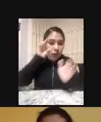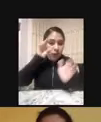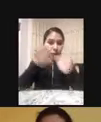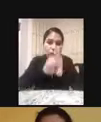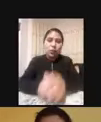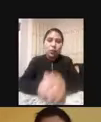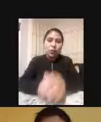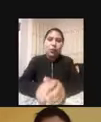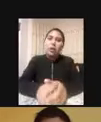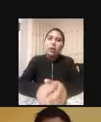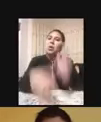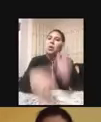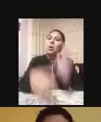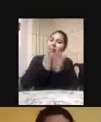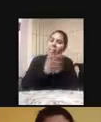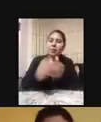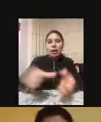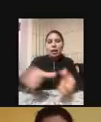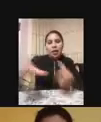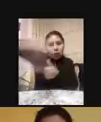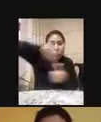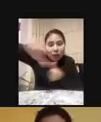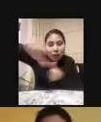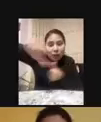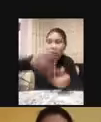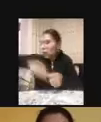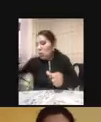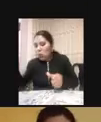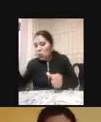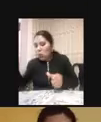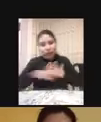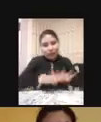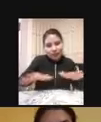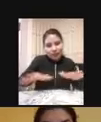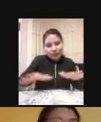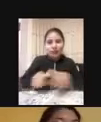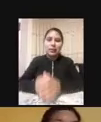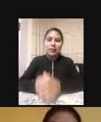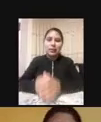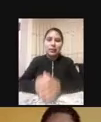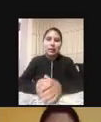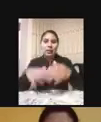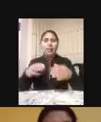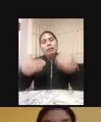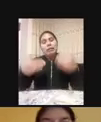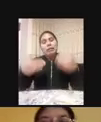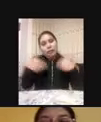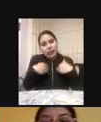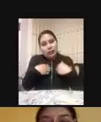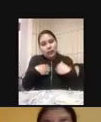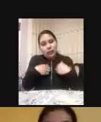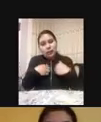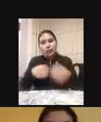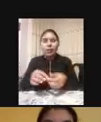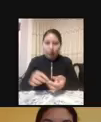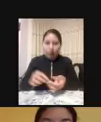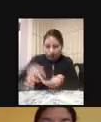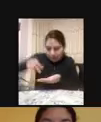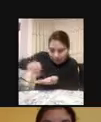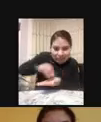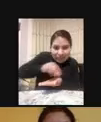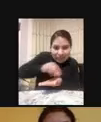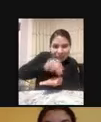socialización, el tocar la parte corporal, que también es importante, uso de semillitas, que nos va a